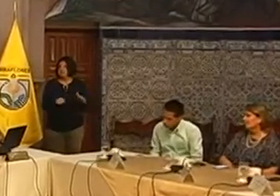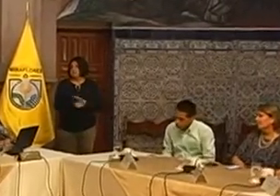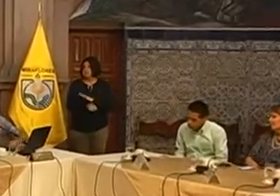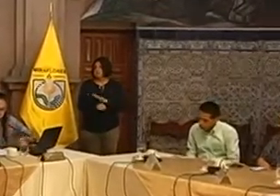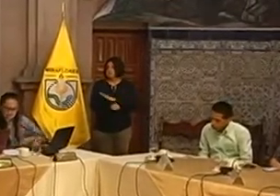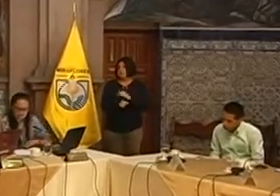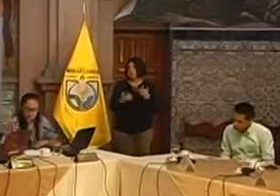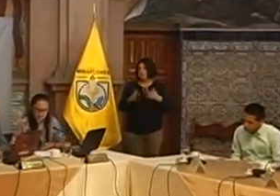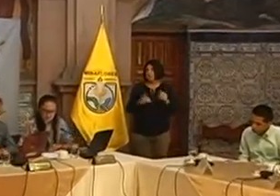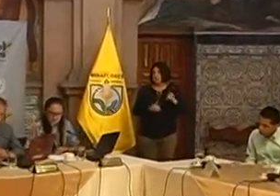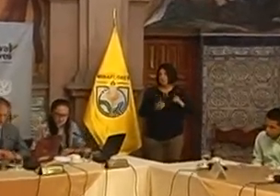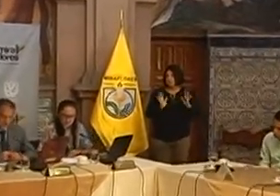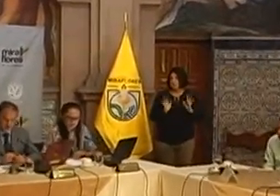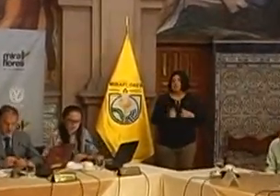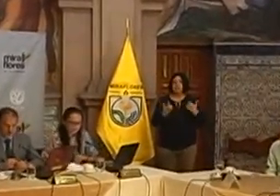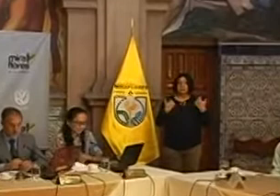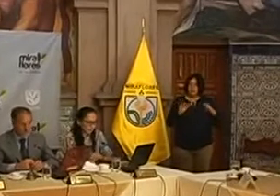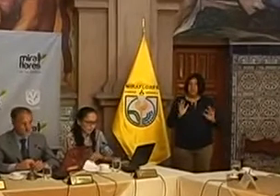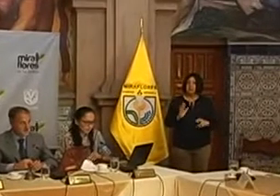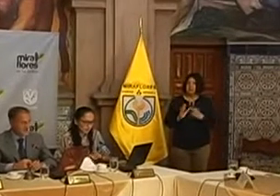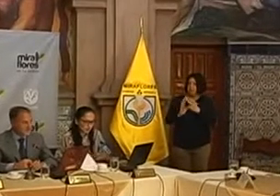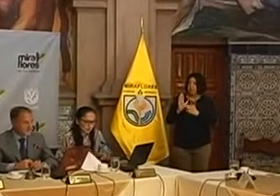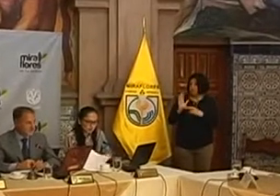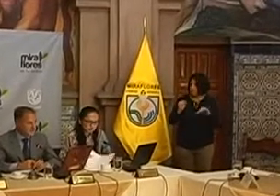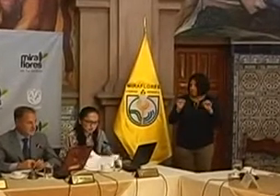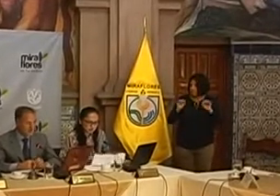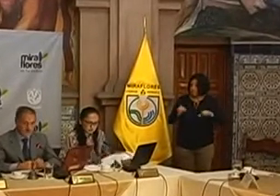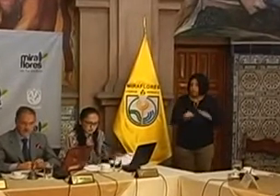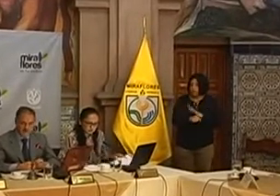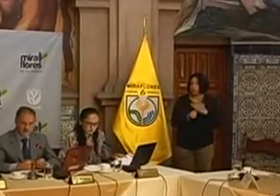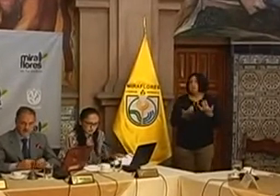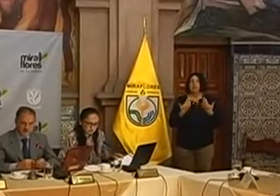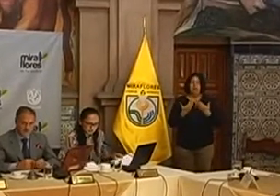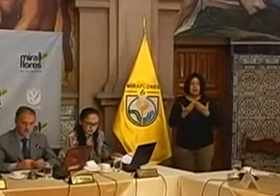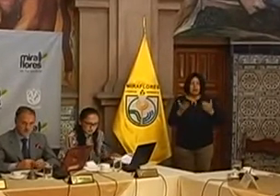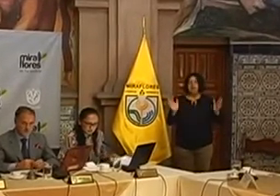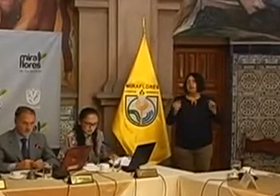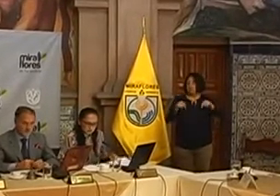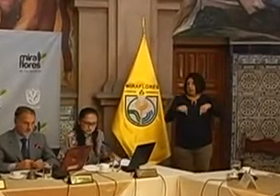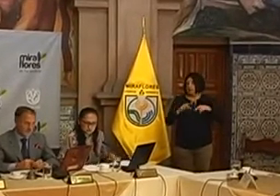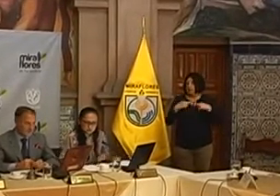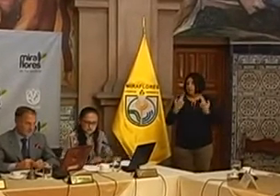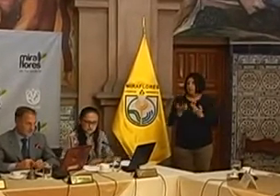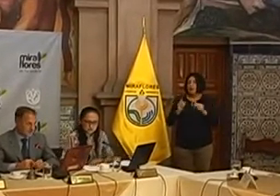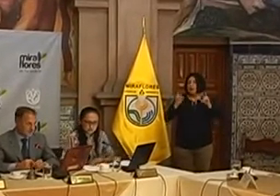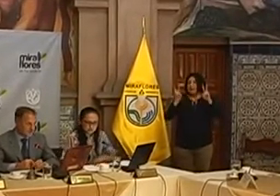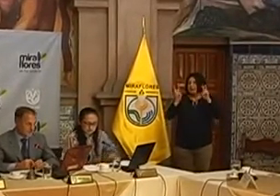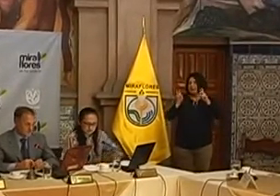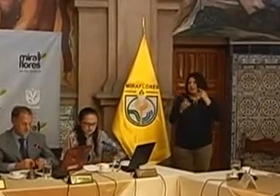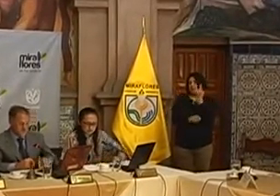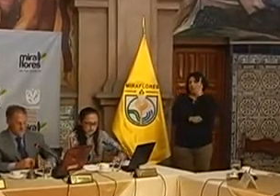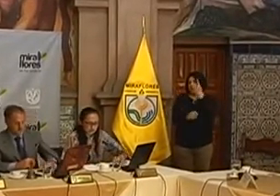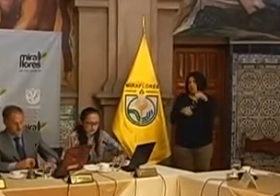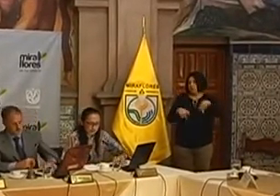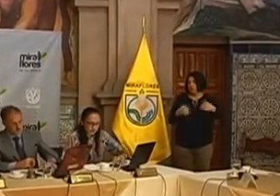alcalde. Con el quórum reglamentario damos por instalada la sesión extraordinaria de la fecha y vamos al tema único que